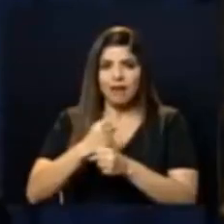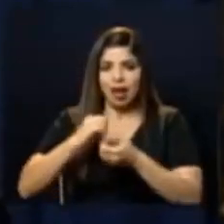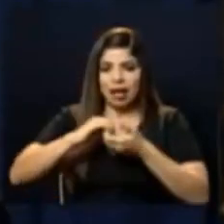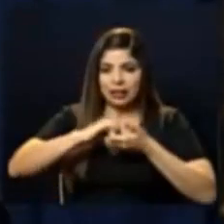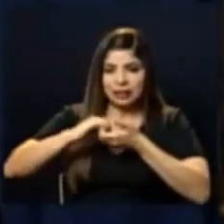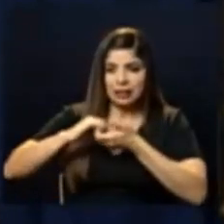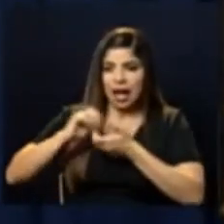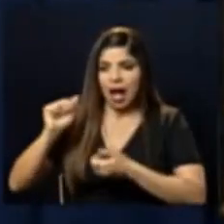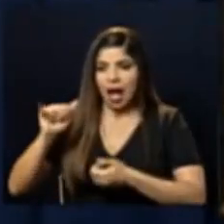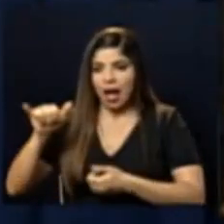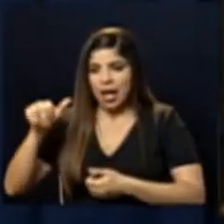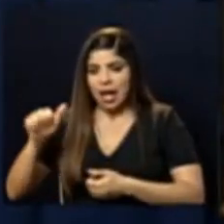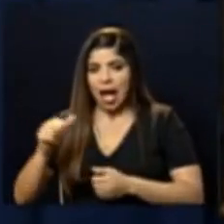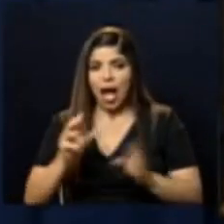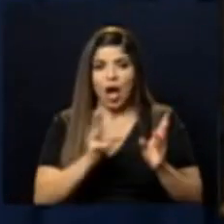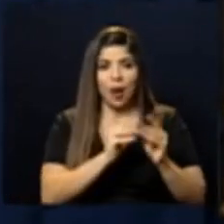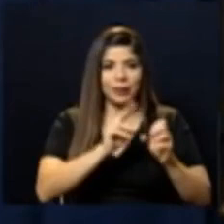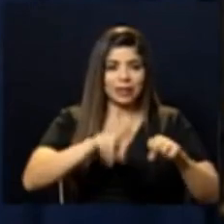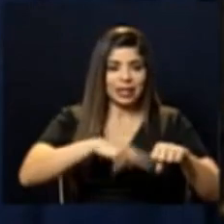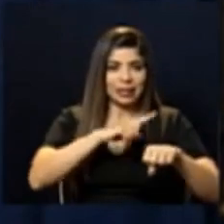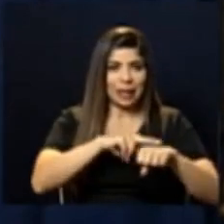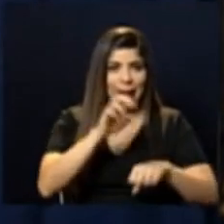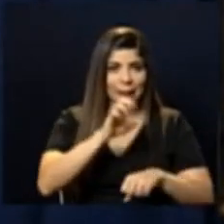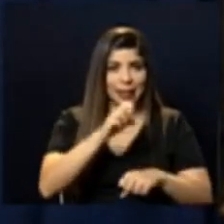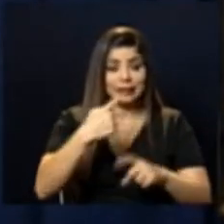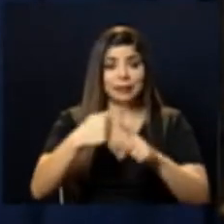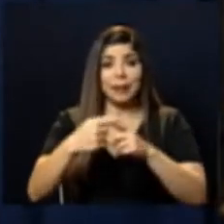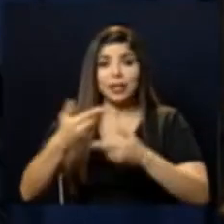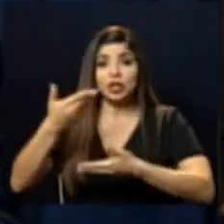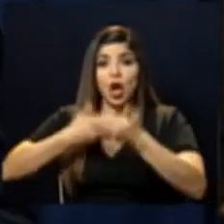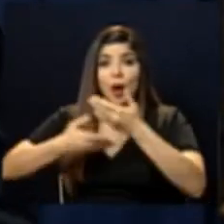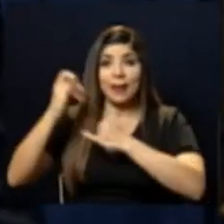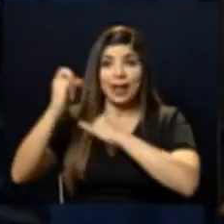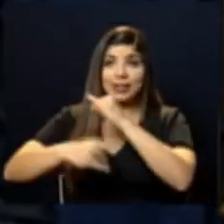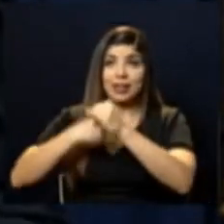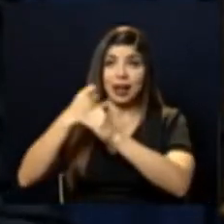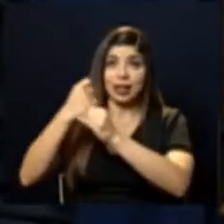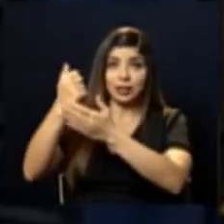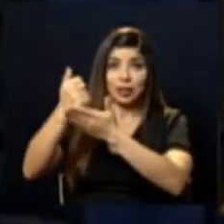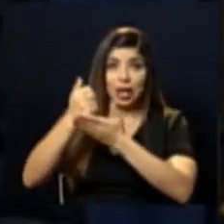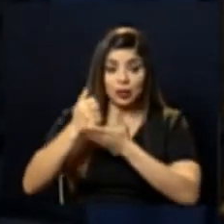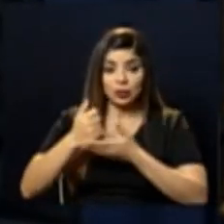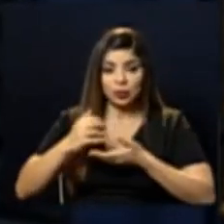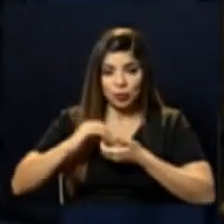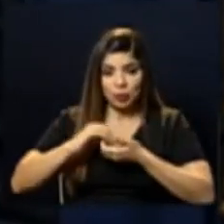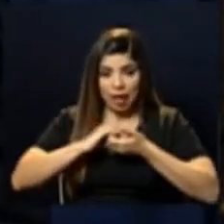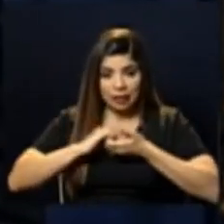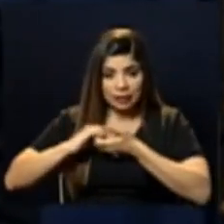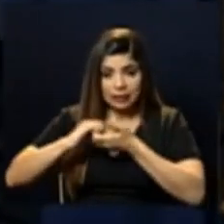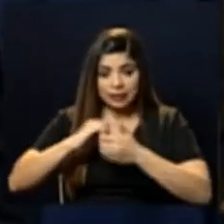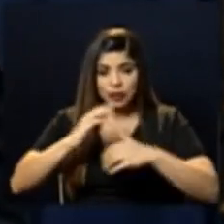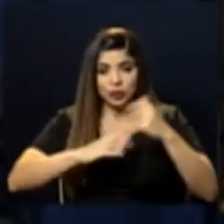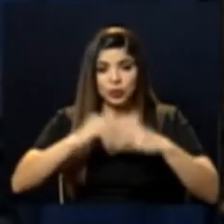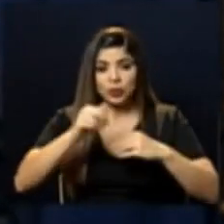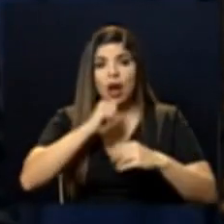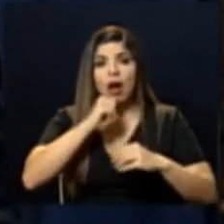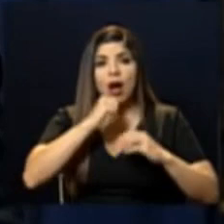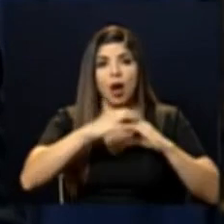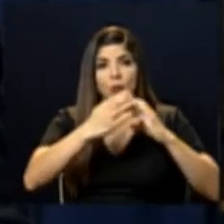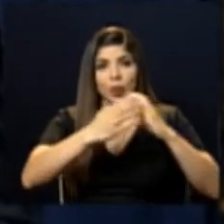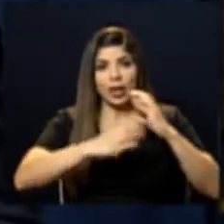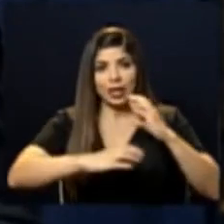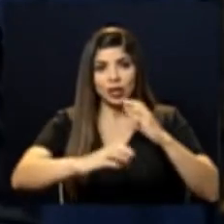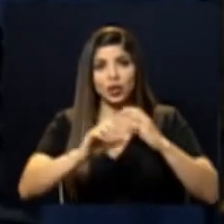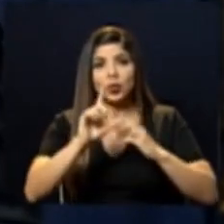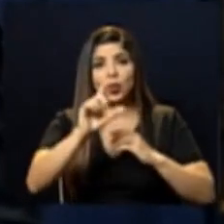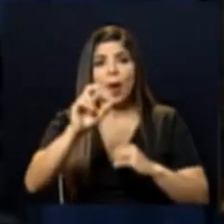la AIA, la Comisión Nacional de Emergencias y la cooperación internacional, se reconstruyeron los acueductos rurales en